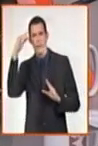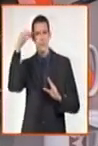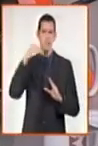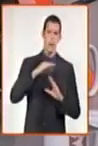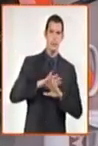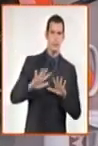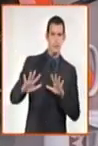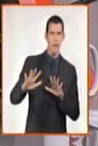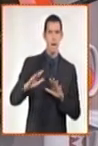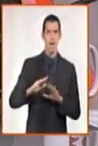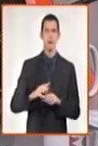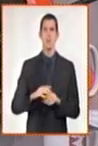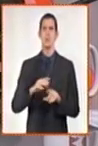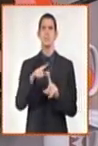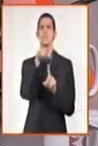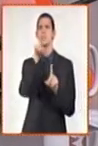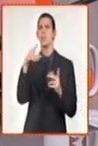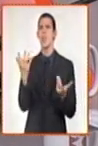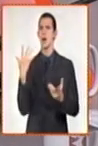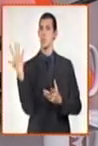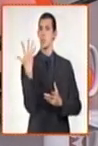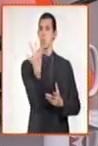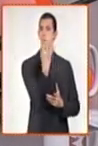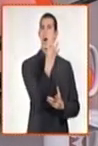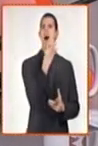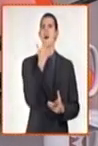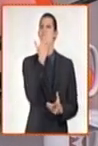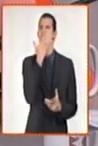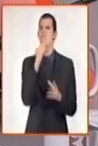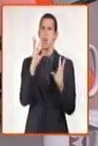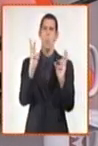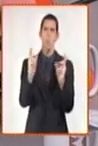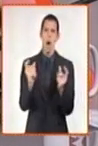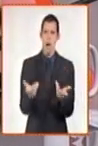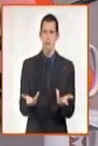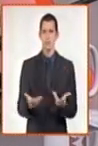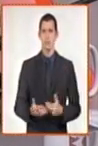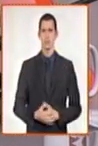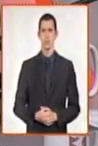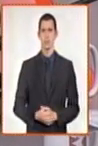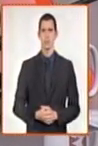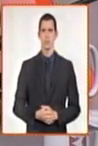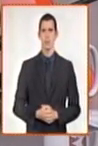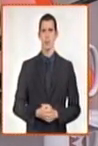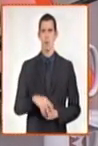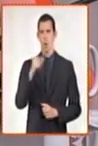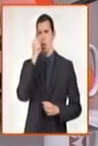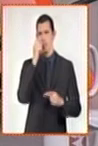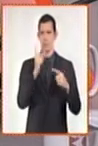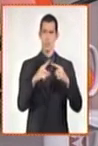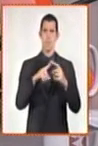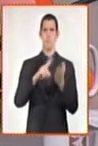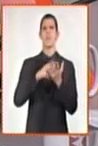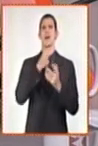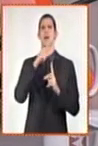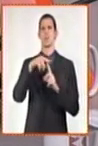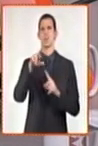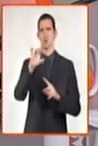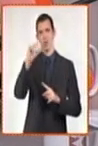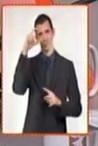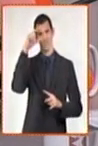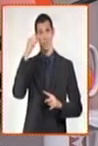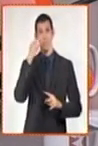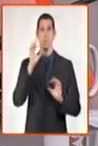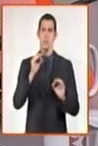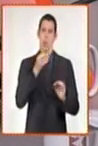del presidente de Colombia, Gustavo Petro, de que brindaría ayuda solidaria a Cuba y también a Estados Unidos si la